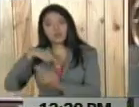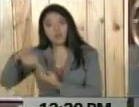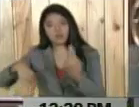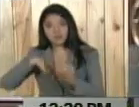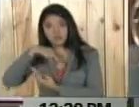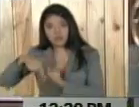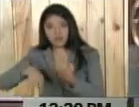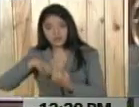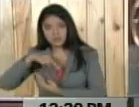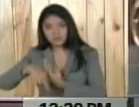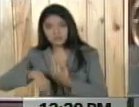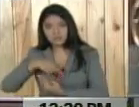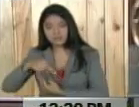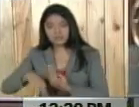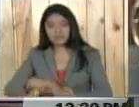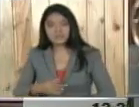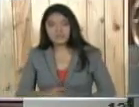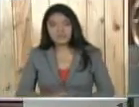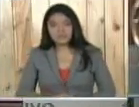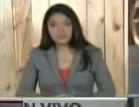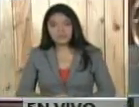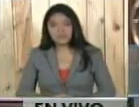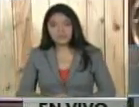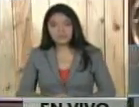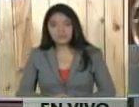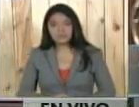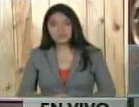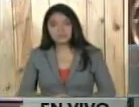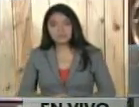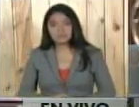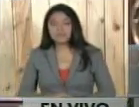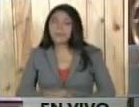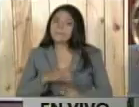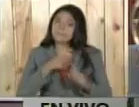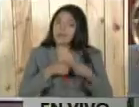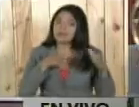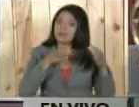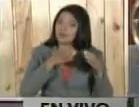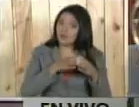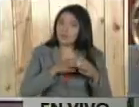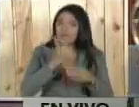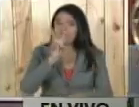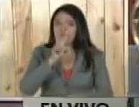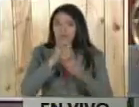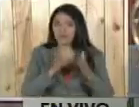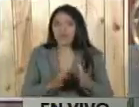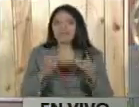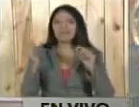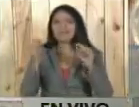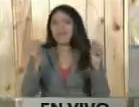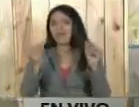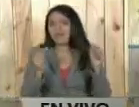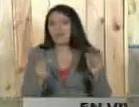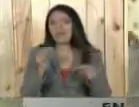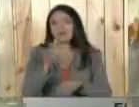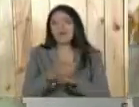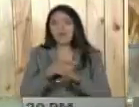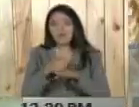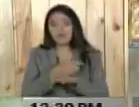y por la derecha venezolana, en estos diálogos del gobierno con la